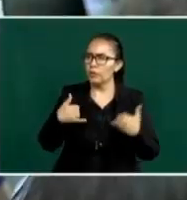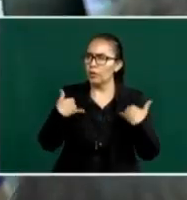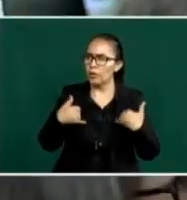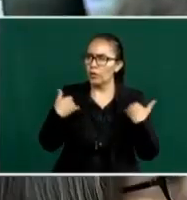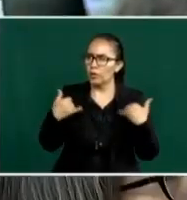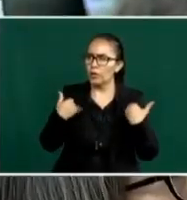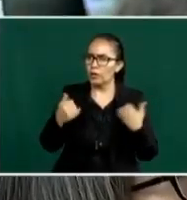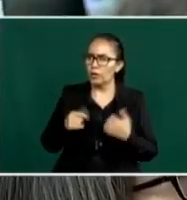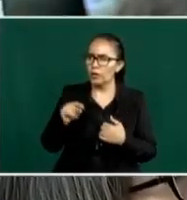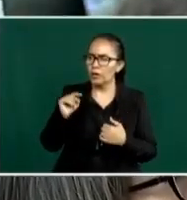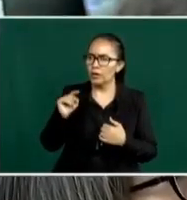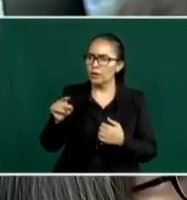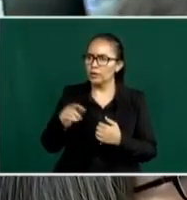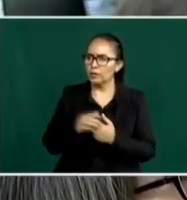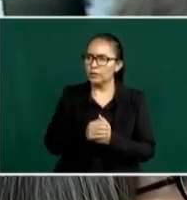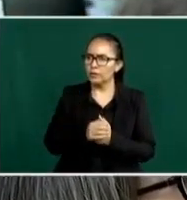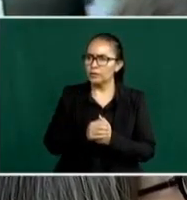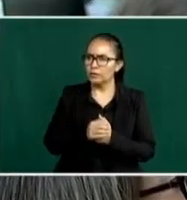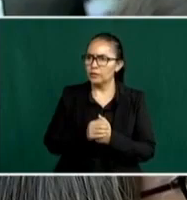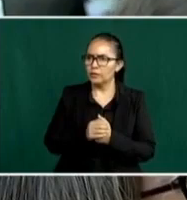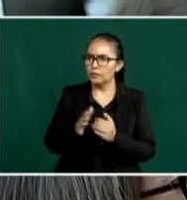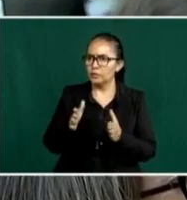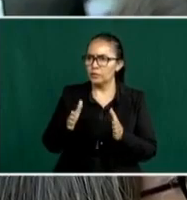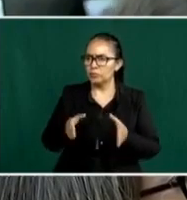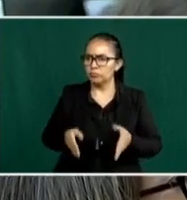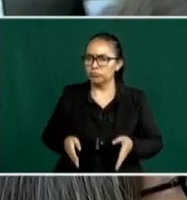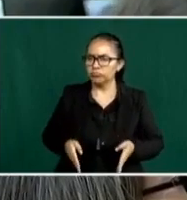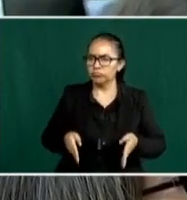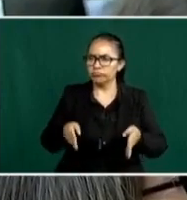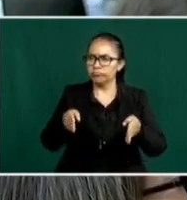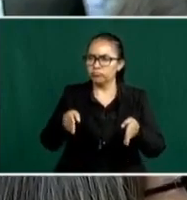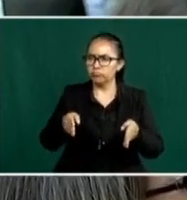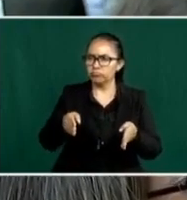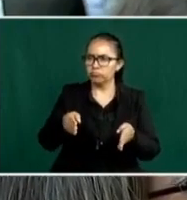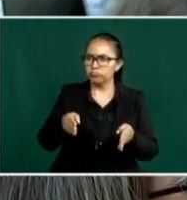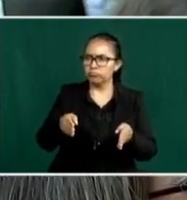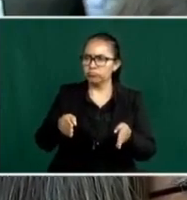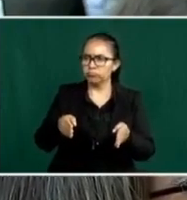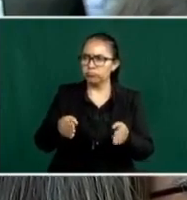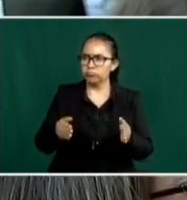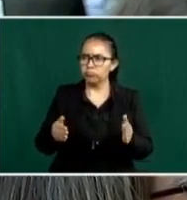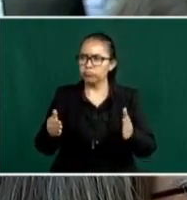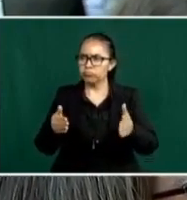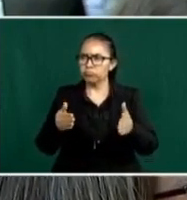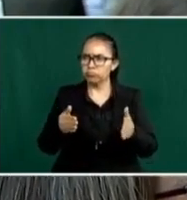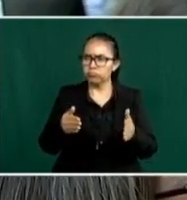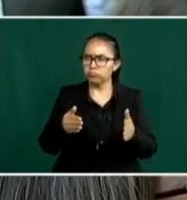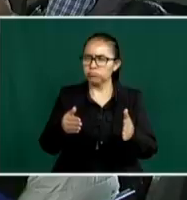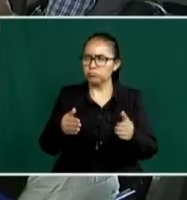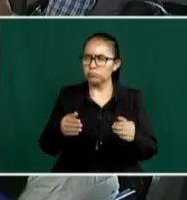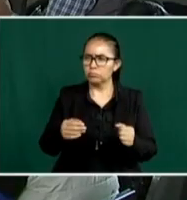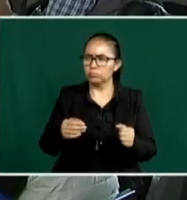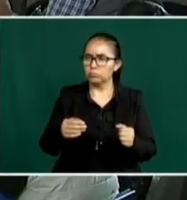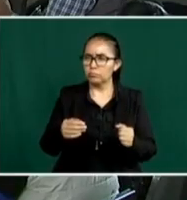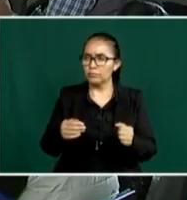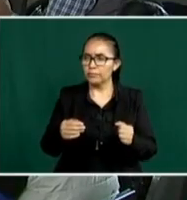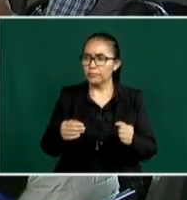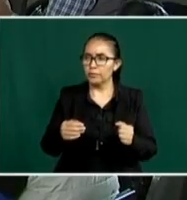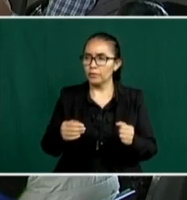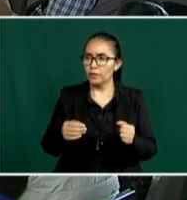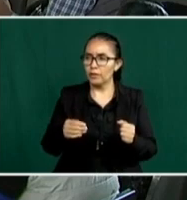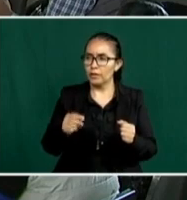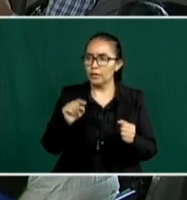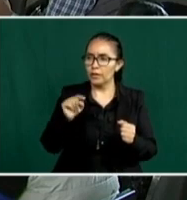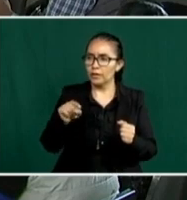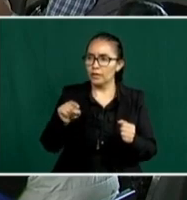pararon ahí en Altavista, por la carretera 200. El muchacho está perdido, no se sabe de él,